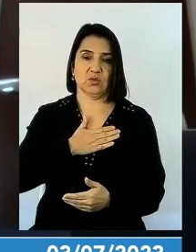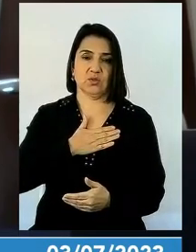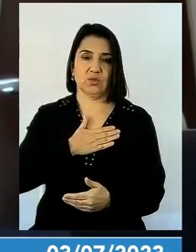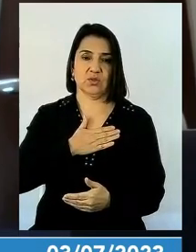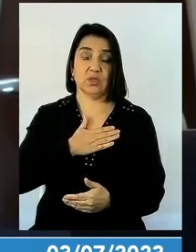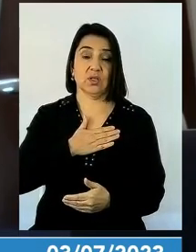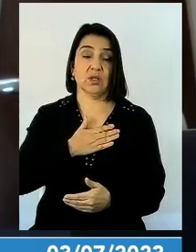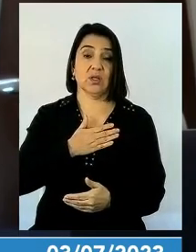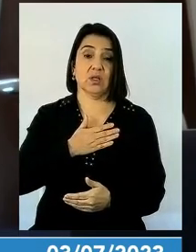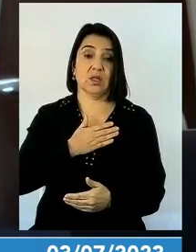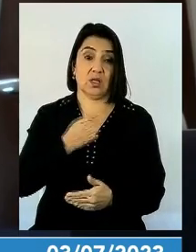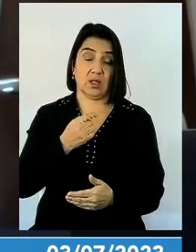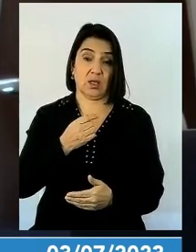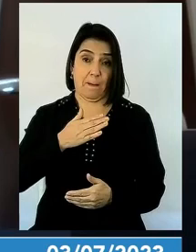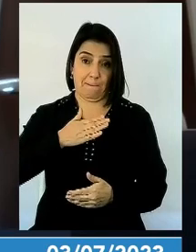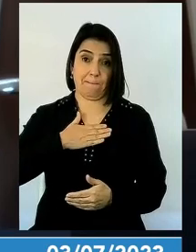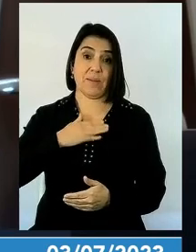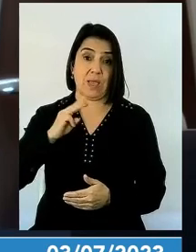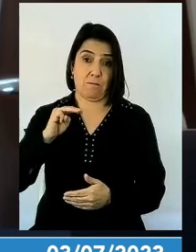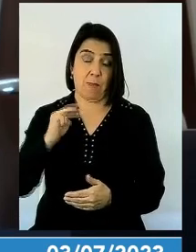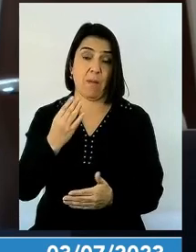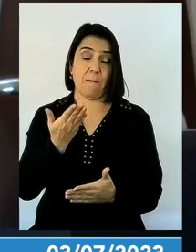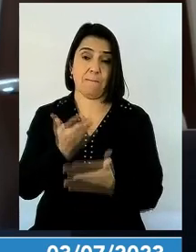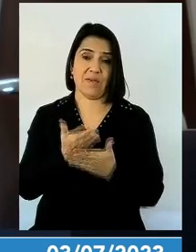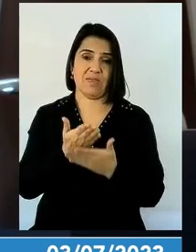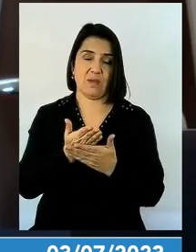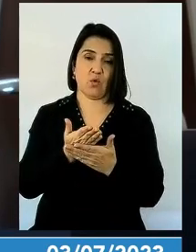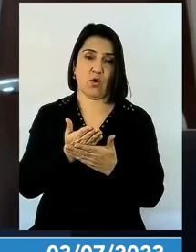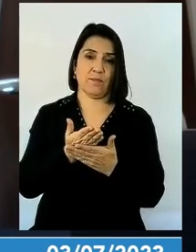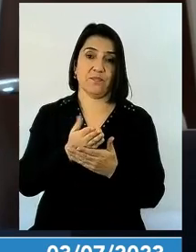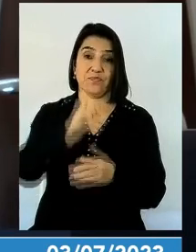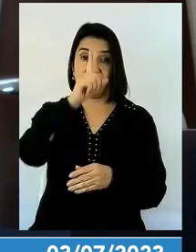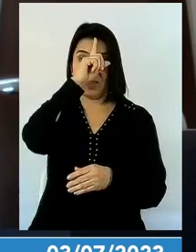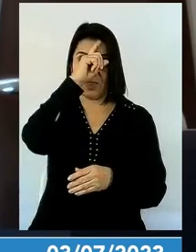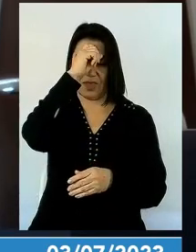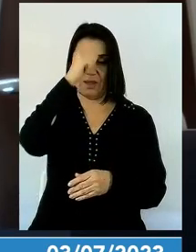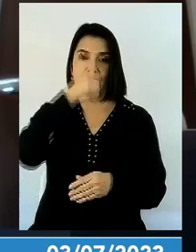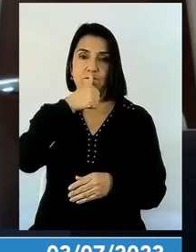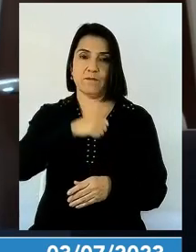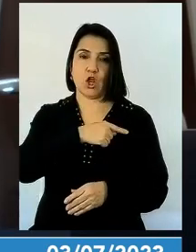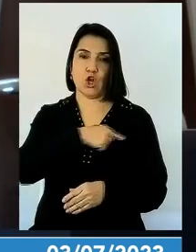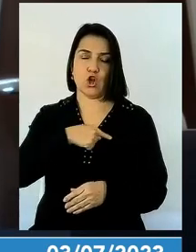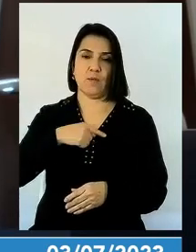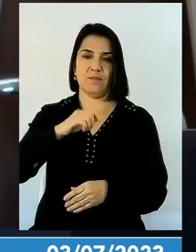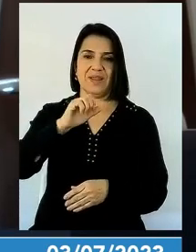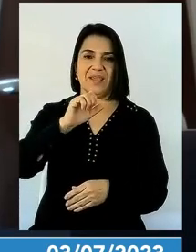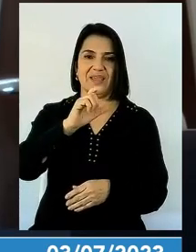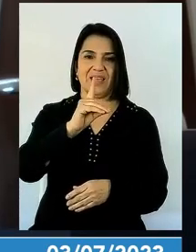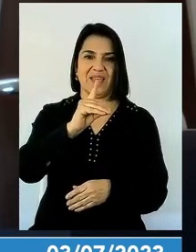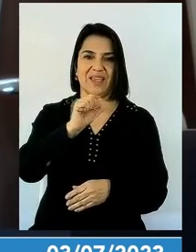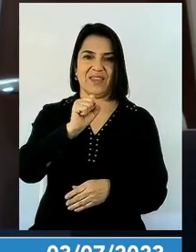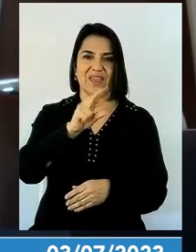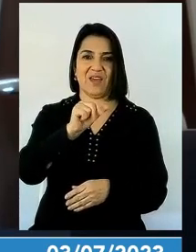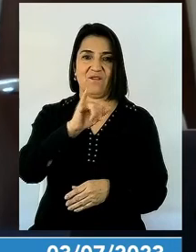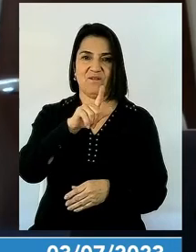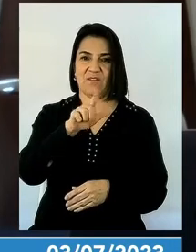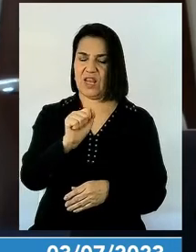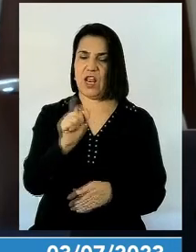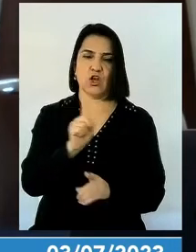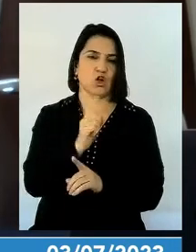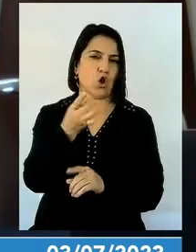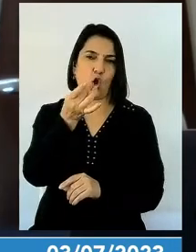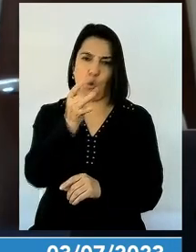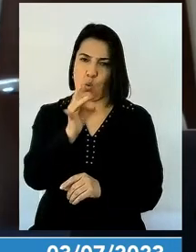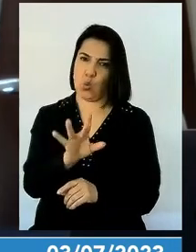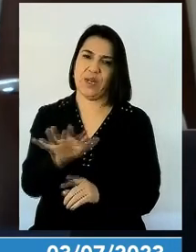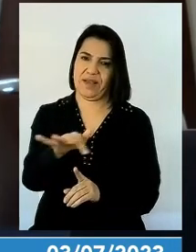madre, en la clínica Dávila. Ya. Y no es el único caso. Por lo tanto,